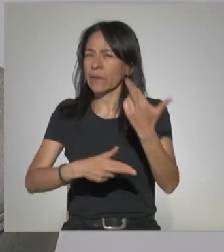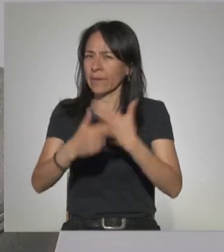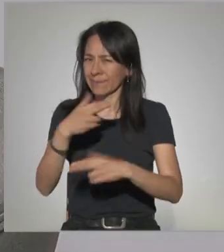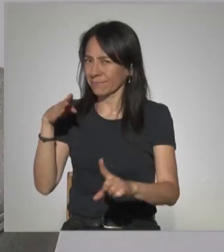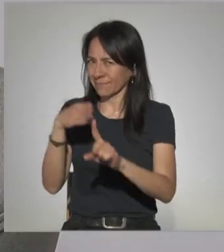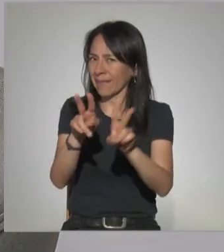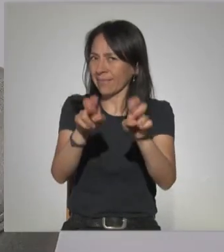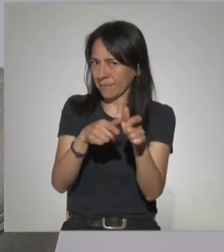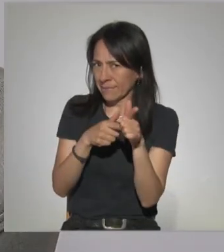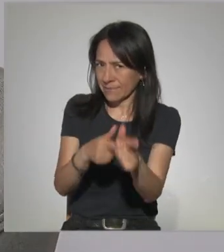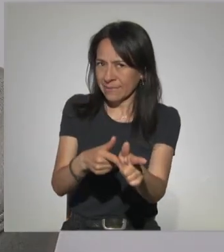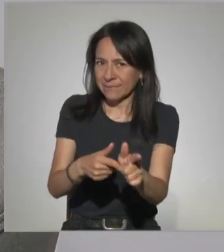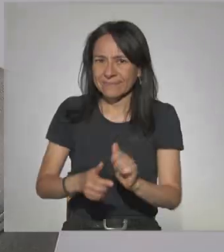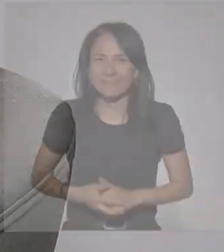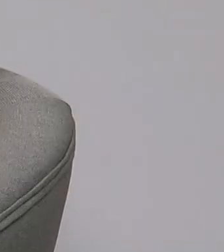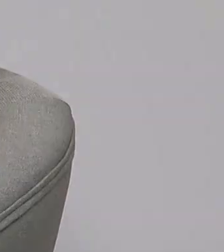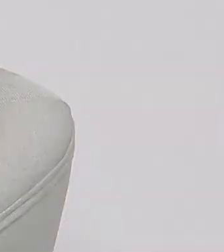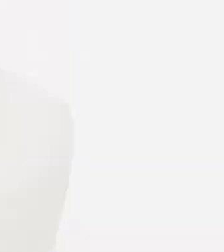cortisol.